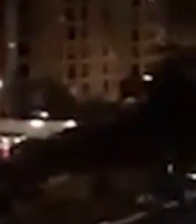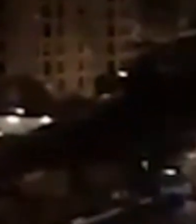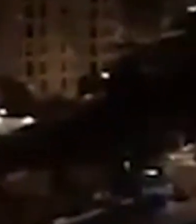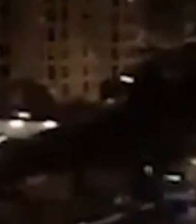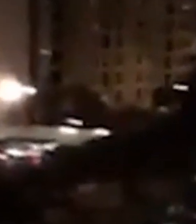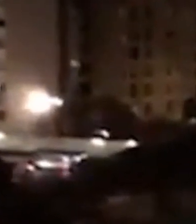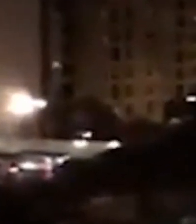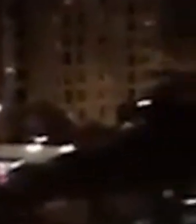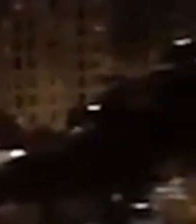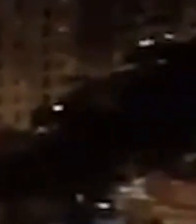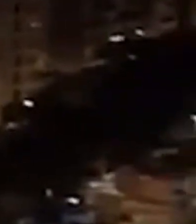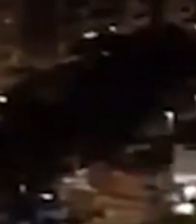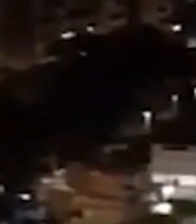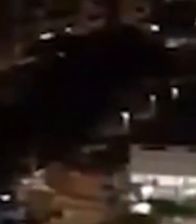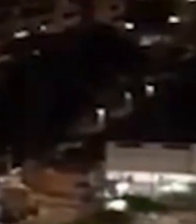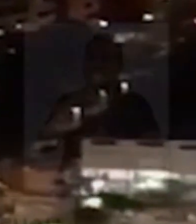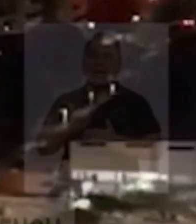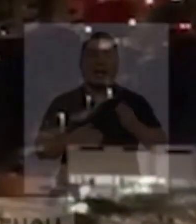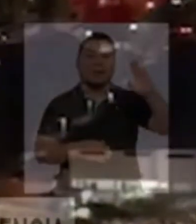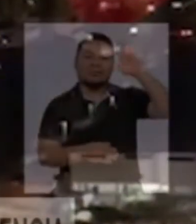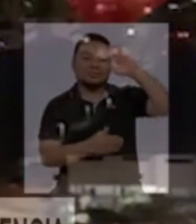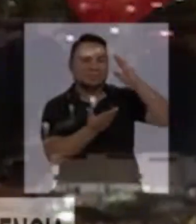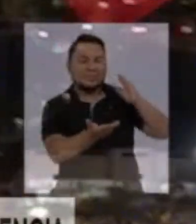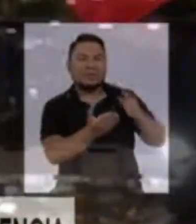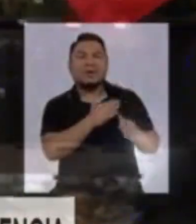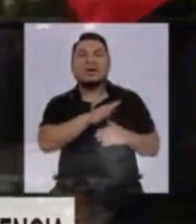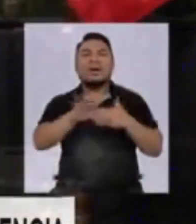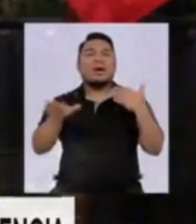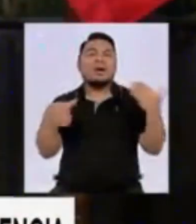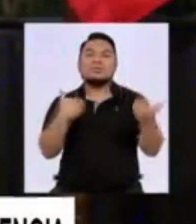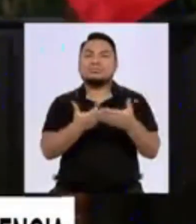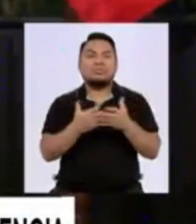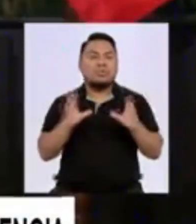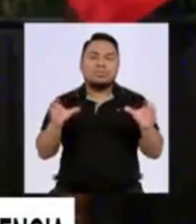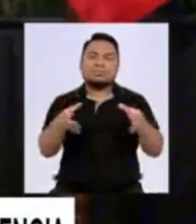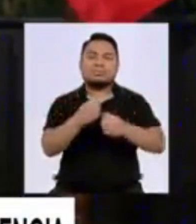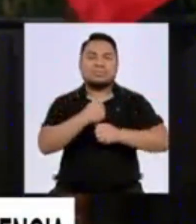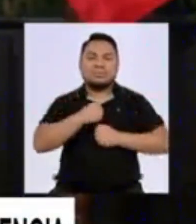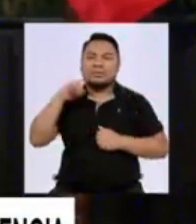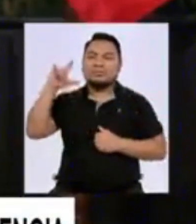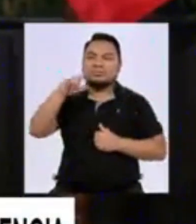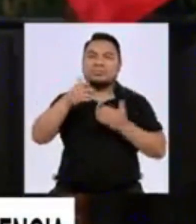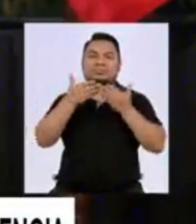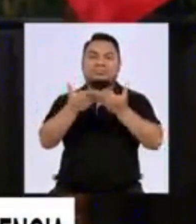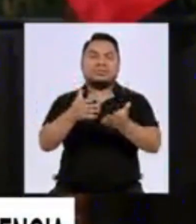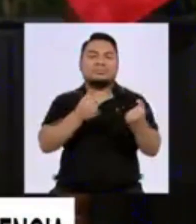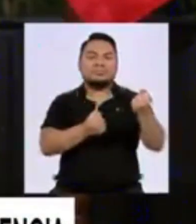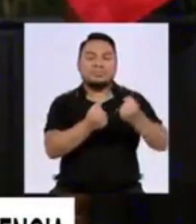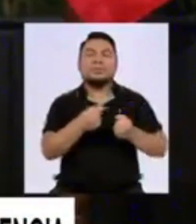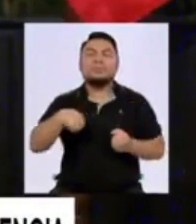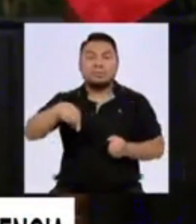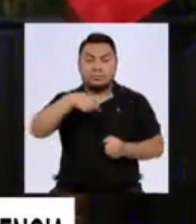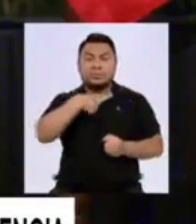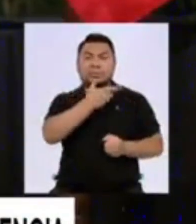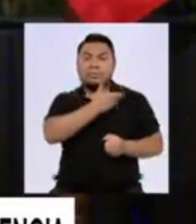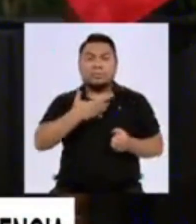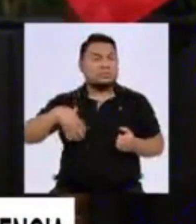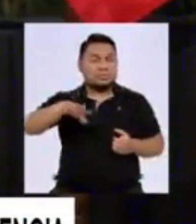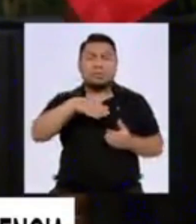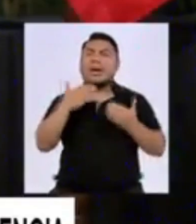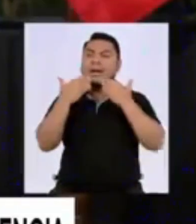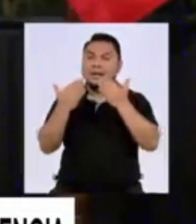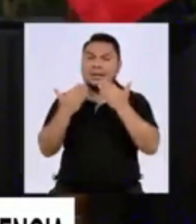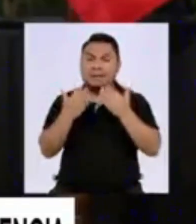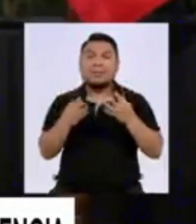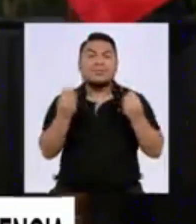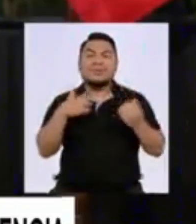a los policías, a los soldados, a todos los miembros de la Fuerza Armada. Nosotros también le agradecemos, pero como no podemos salir en la